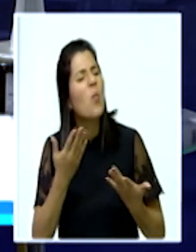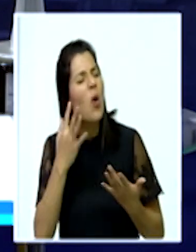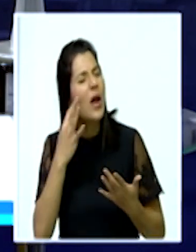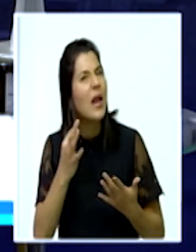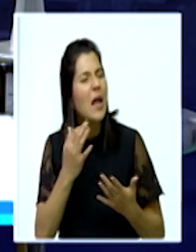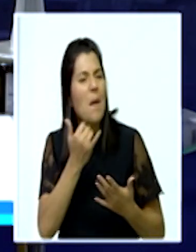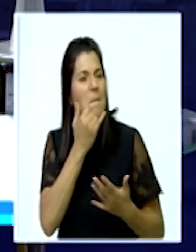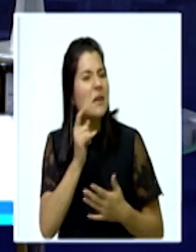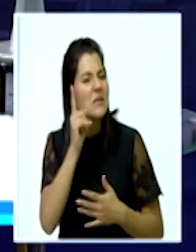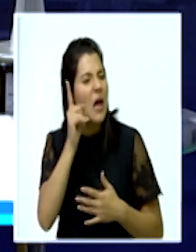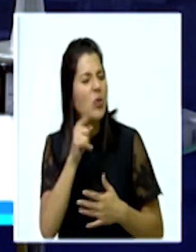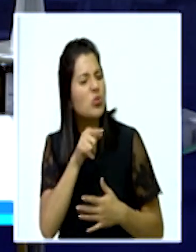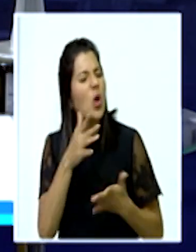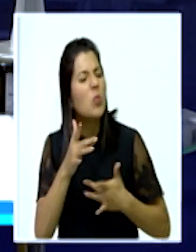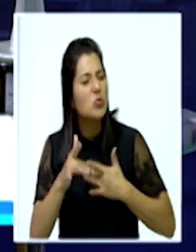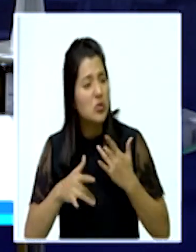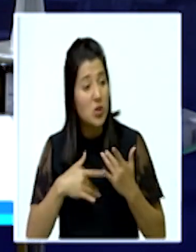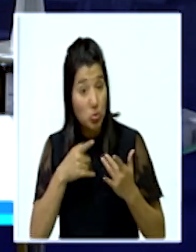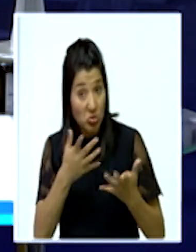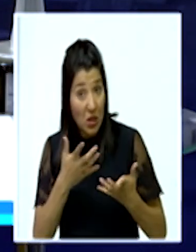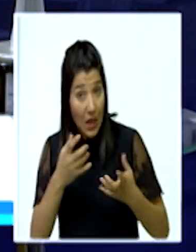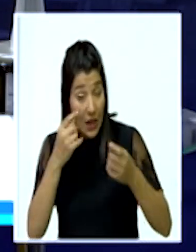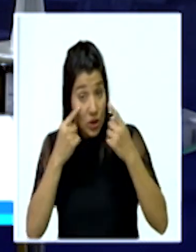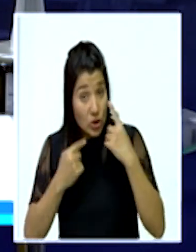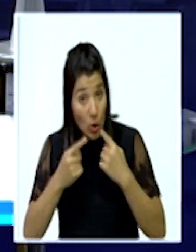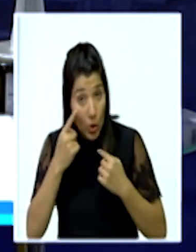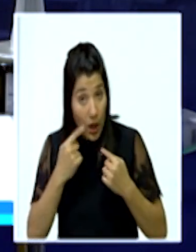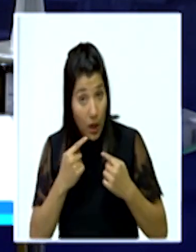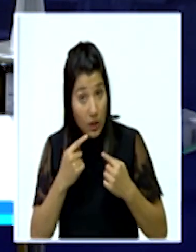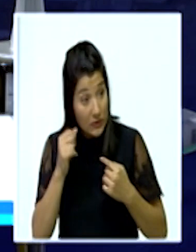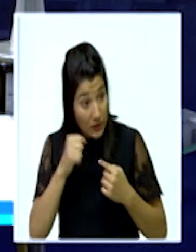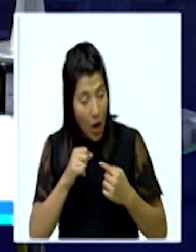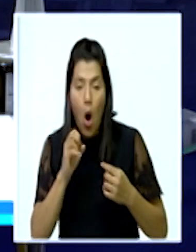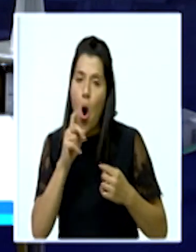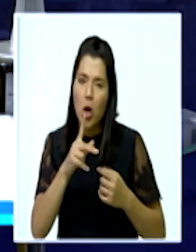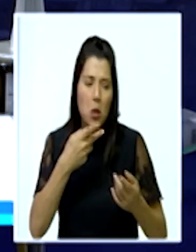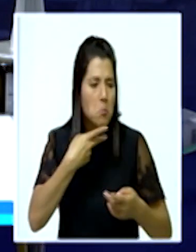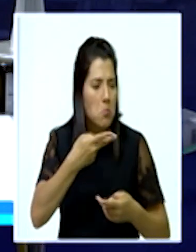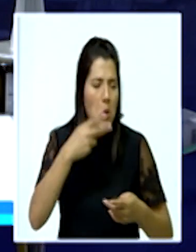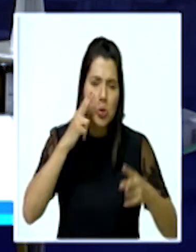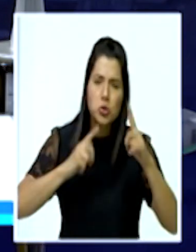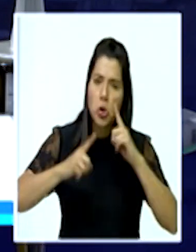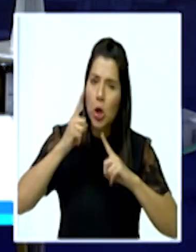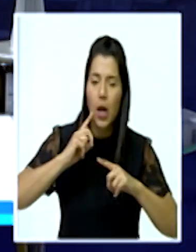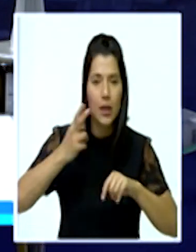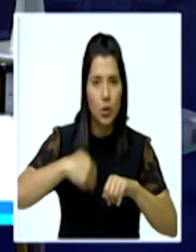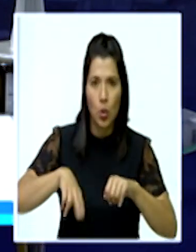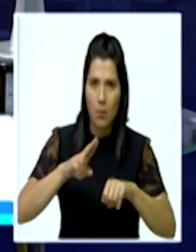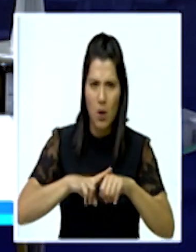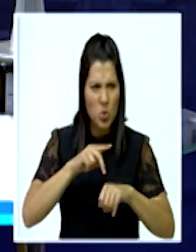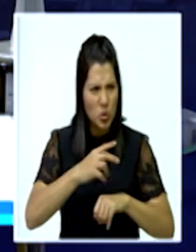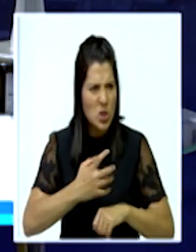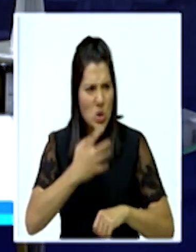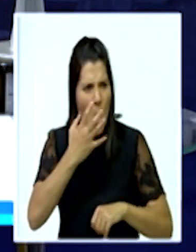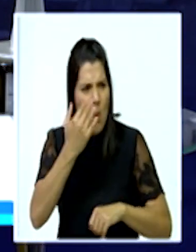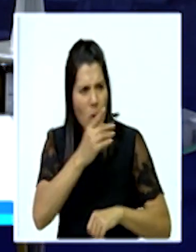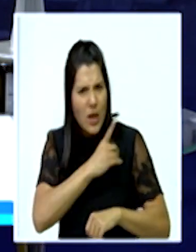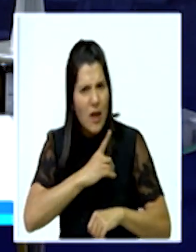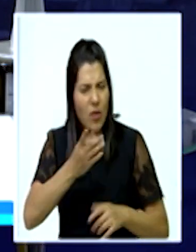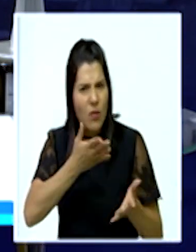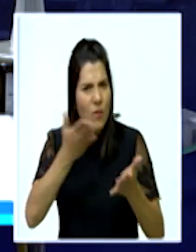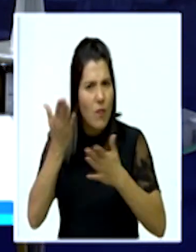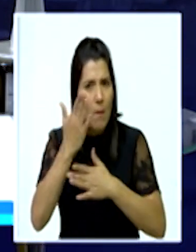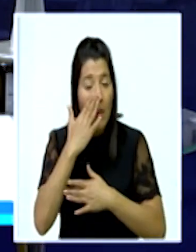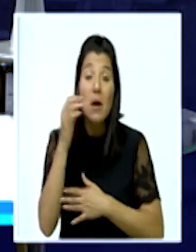sentir? ¿Y te van a dar ganas de llorar? Sí, entonces lloremos. Es normal que llores. ¿Y te vas a enojar porque Diosito se la